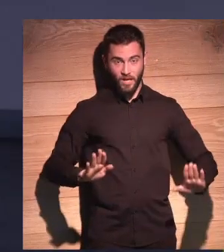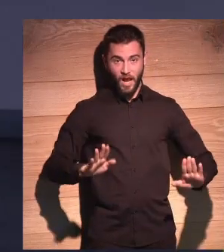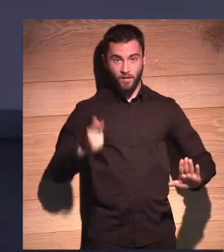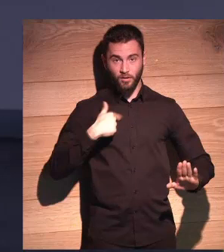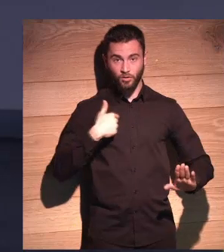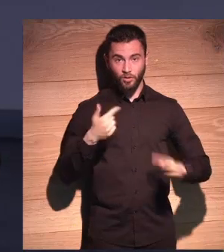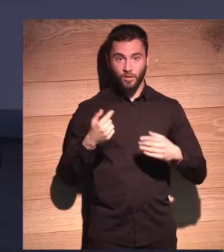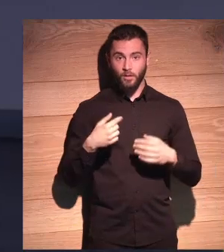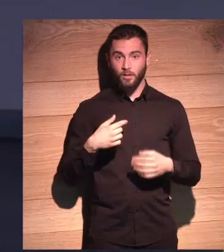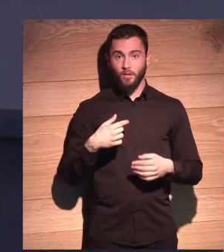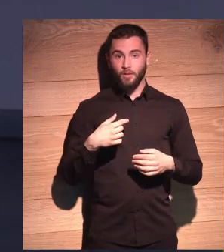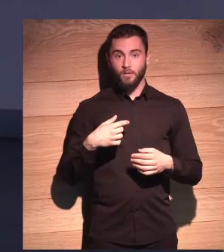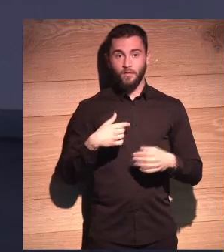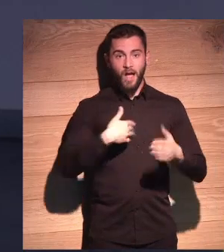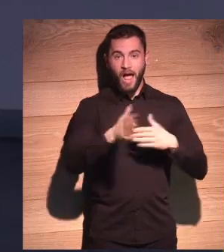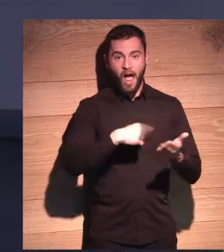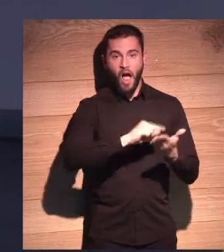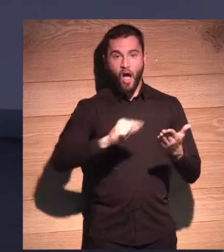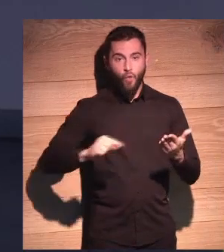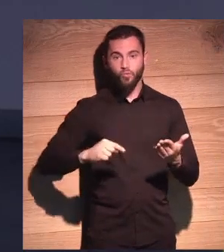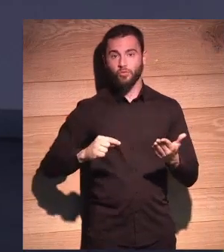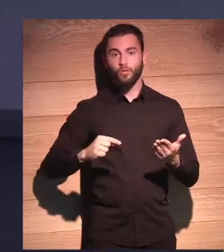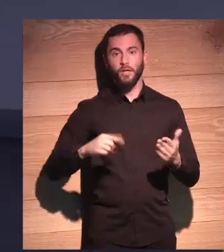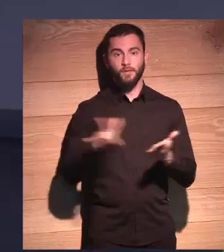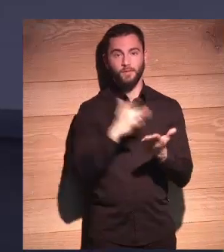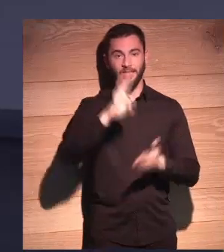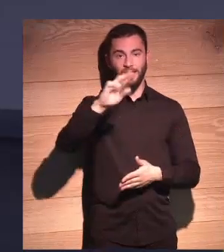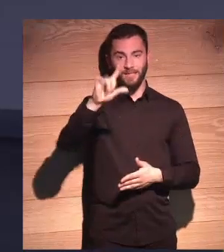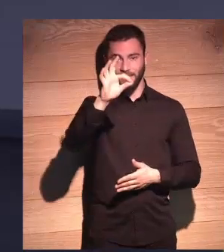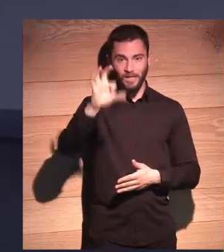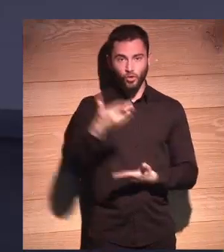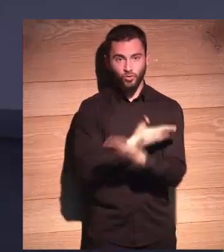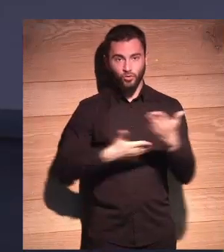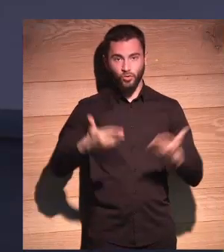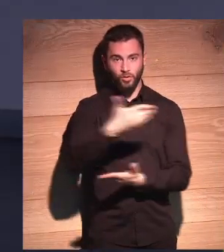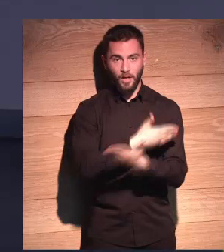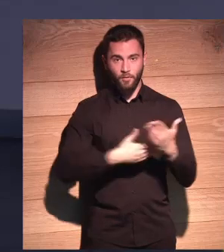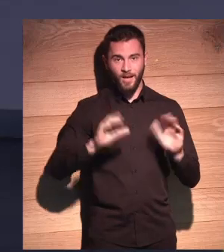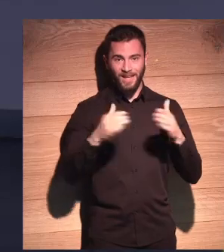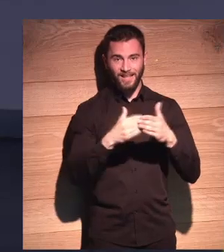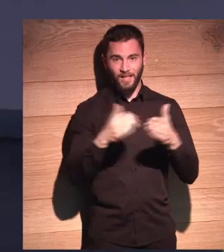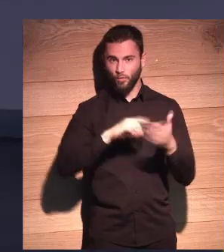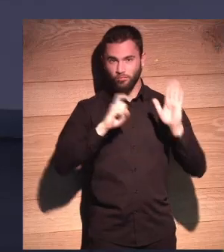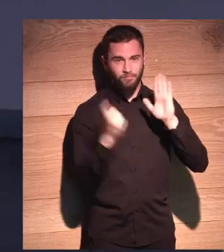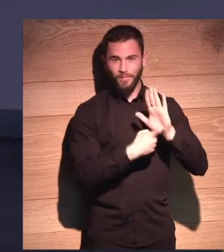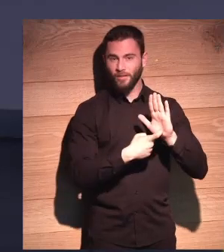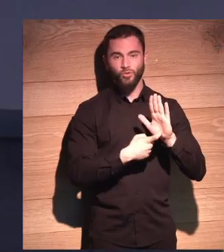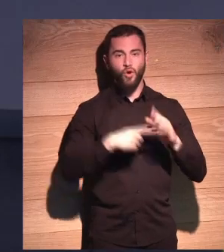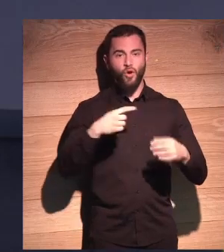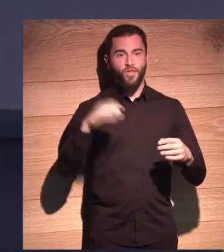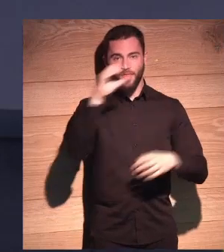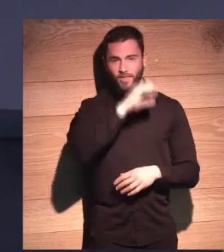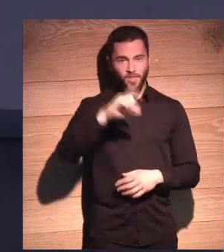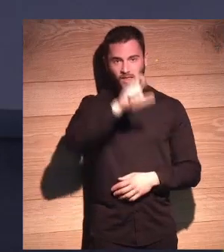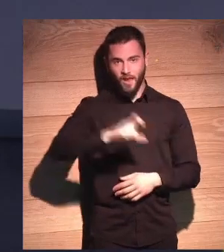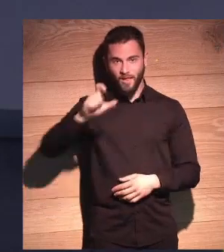quiero agradecer a todos los autores que colaboran en la revista Telos, a todo el equipo, a los científicos que